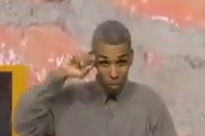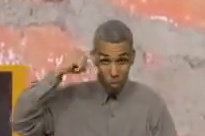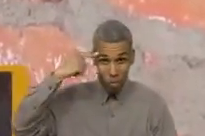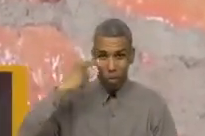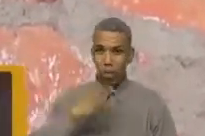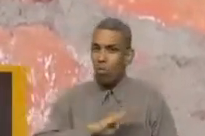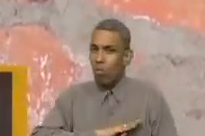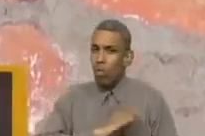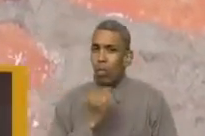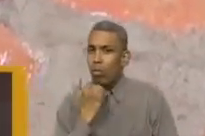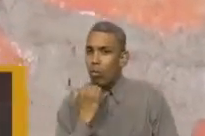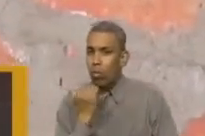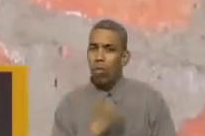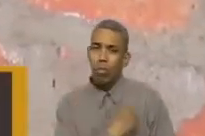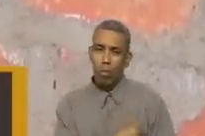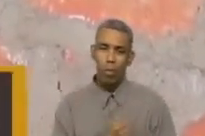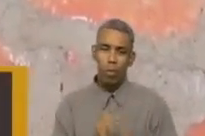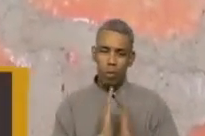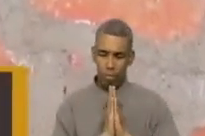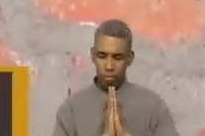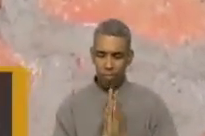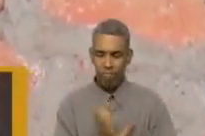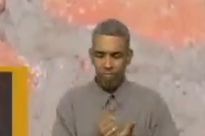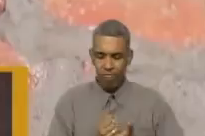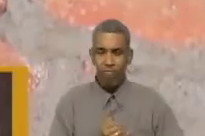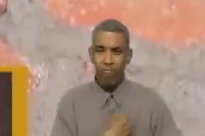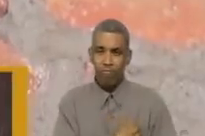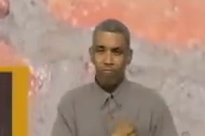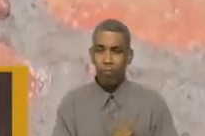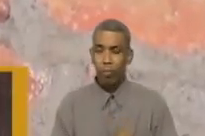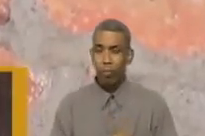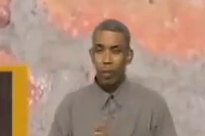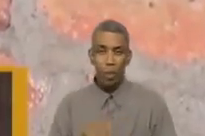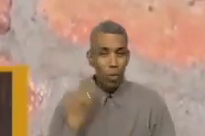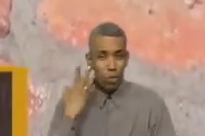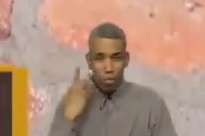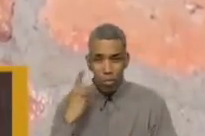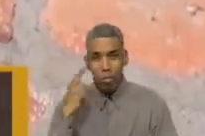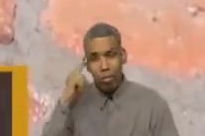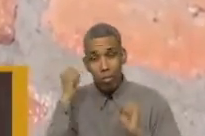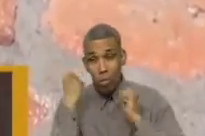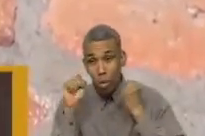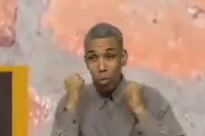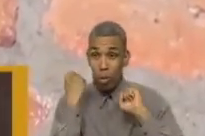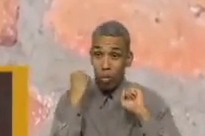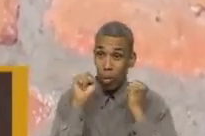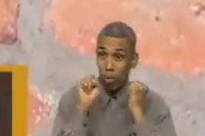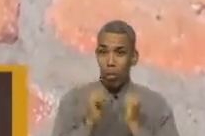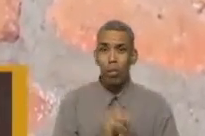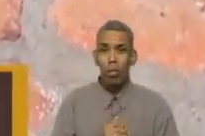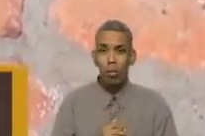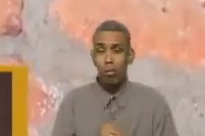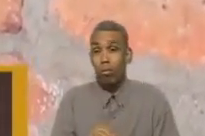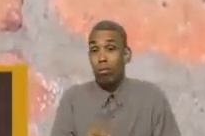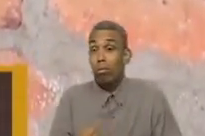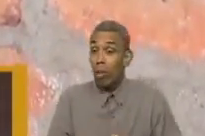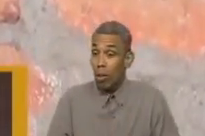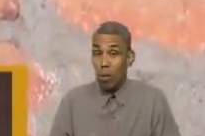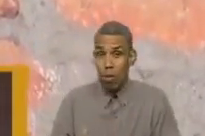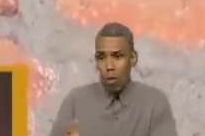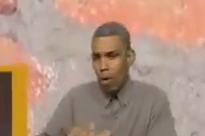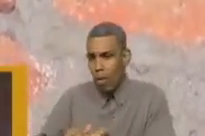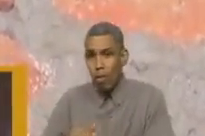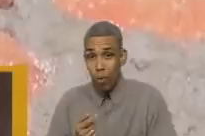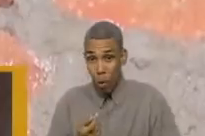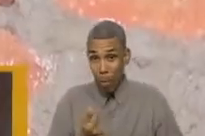solucionar esto, porque en realidad yo, la economía mía no es que, mejor dicho, yo no puedo hacer ese arreglo, yo no tengo